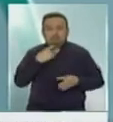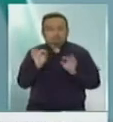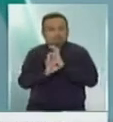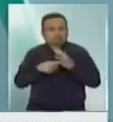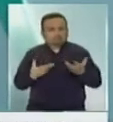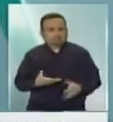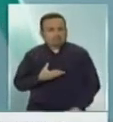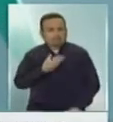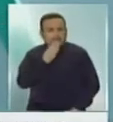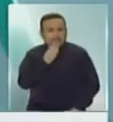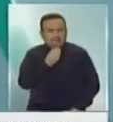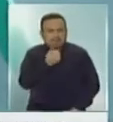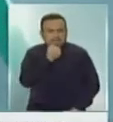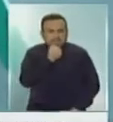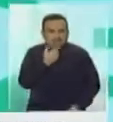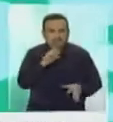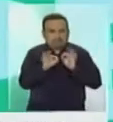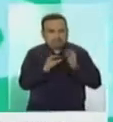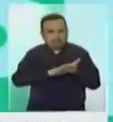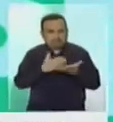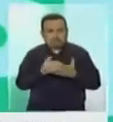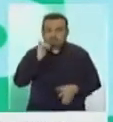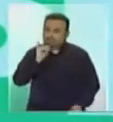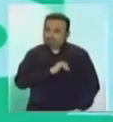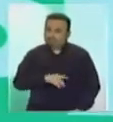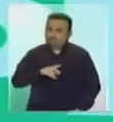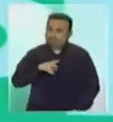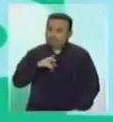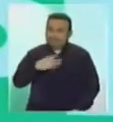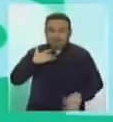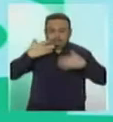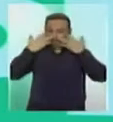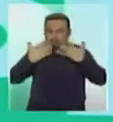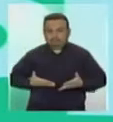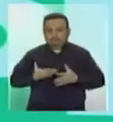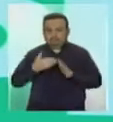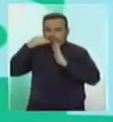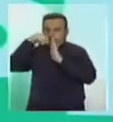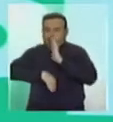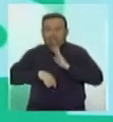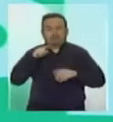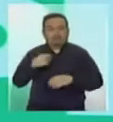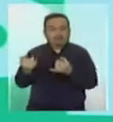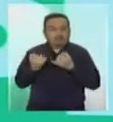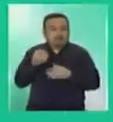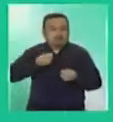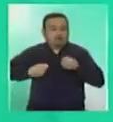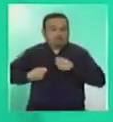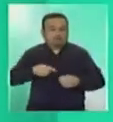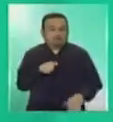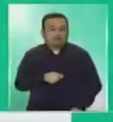explicar esto con peras y manzanas. Roberto, ¿cómo estás? Así es, Priscila, realmente impresionante la caída que informó hoy el